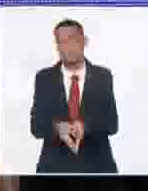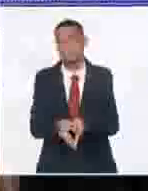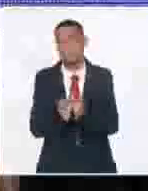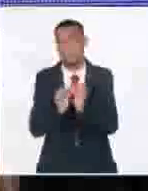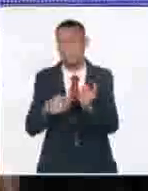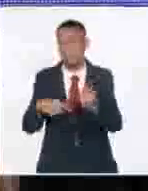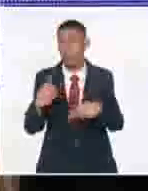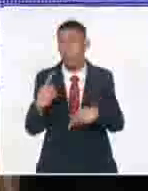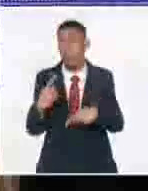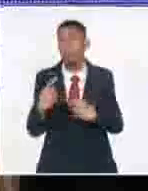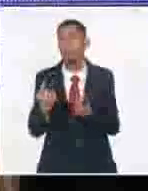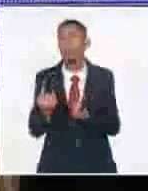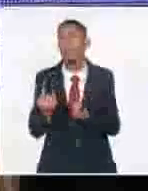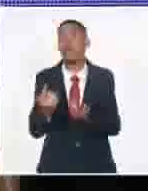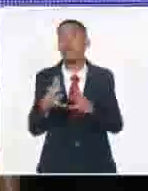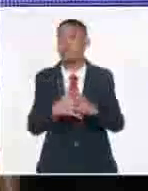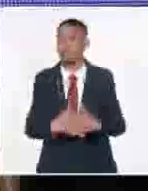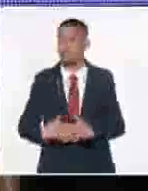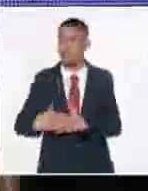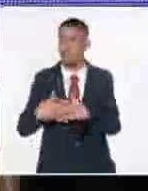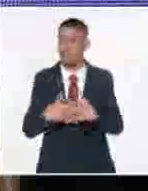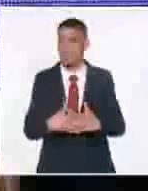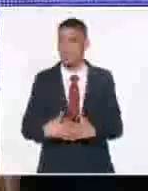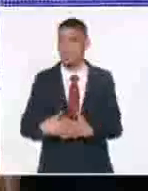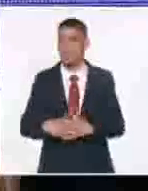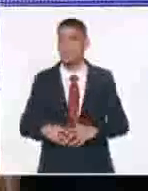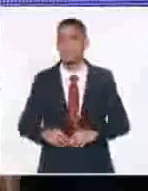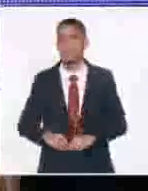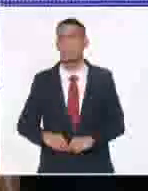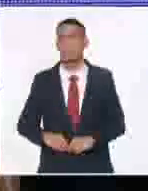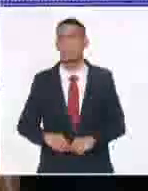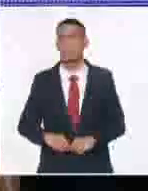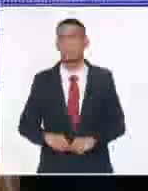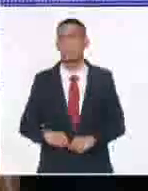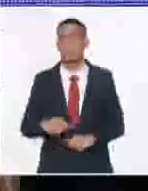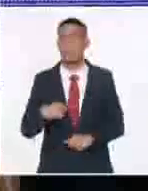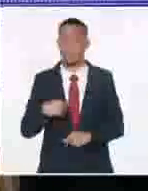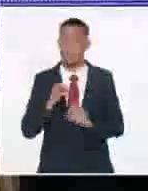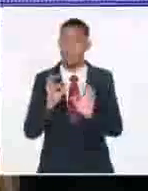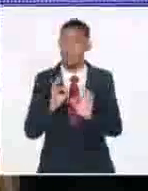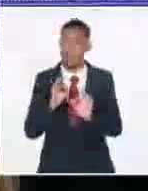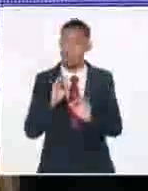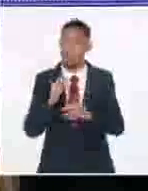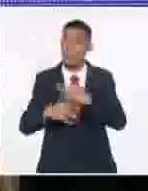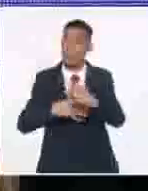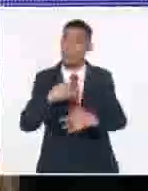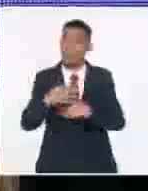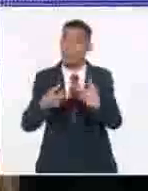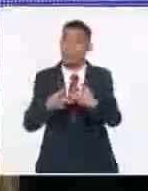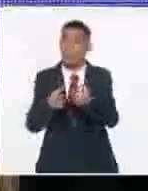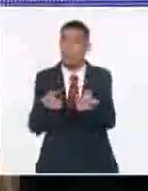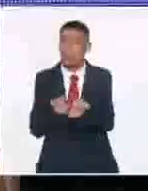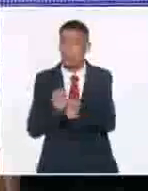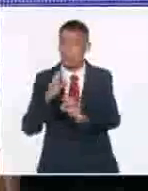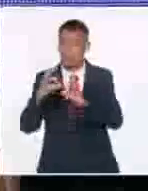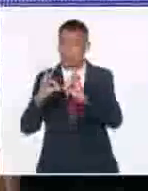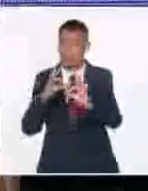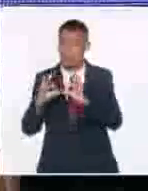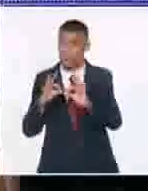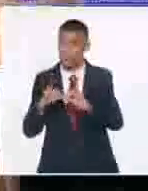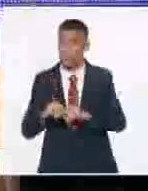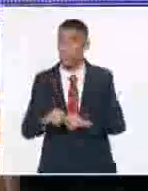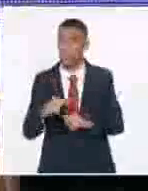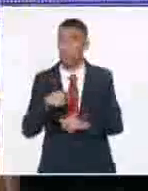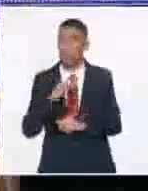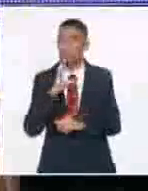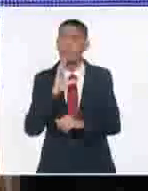agresión imperialista. De manera que cuando me refiero al Consejo de Seguridad, me estoy refiriendo